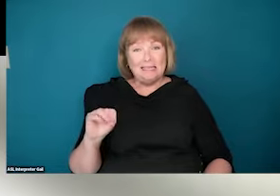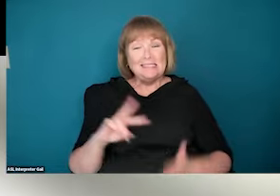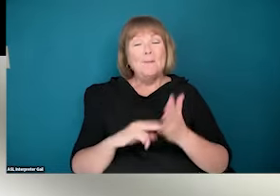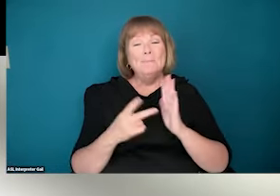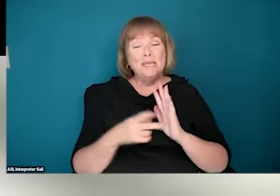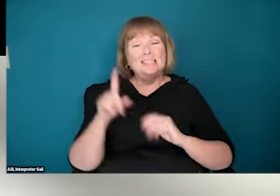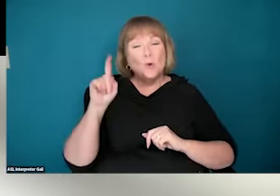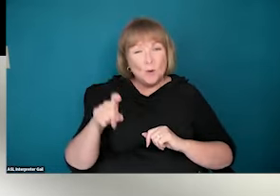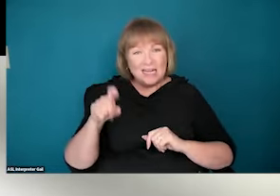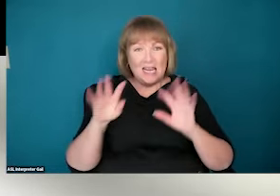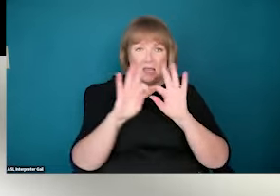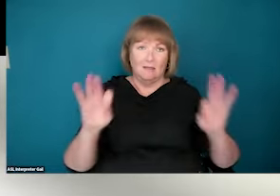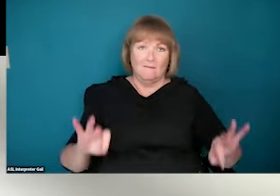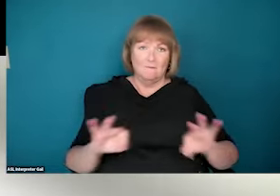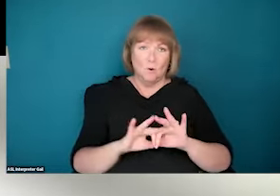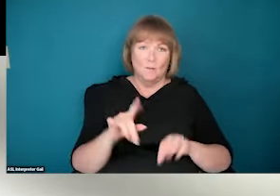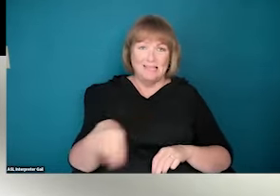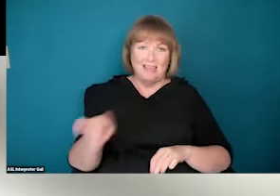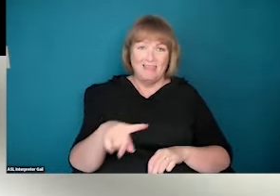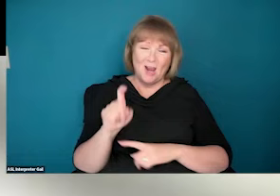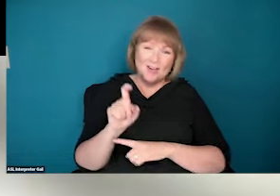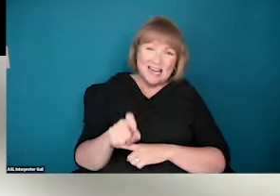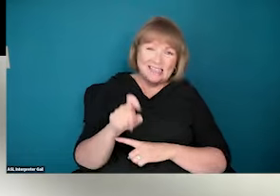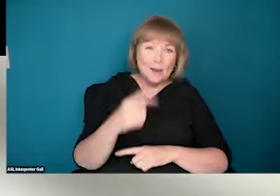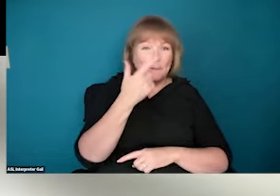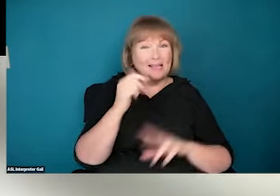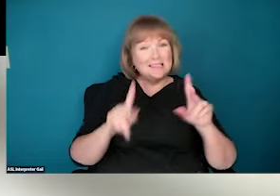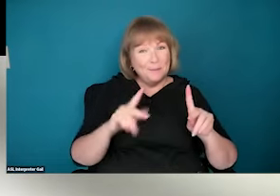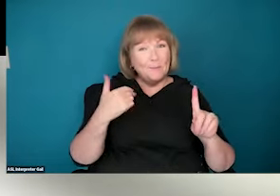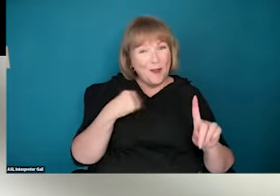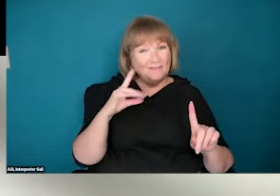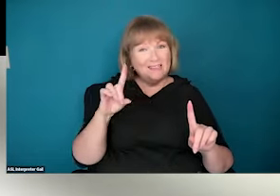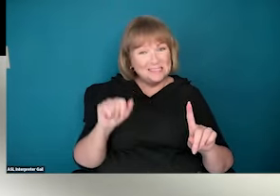O sea, ese capacitismo, o sea,